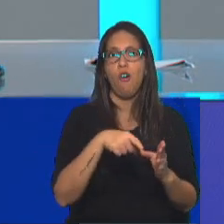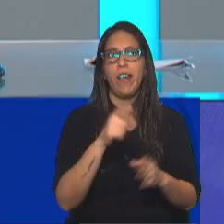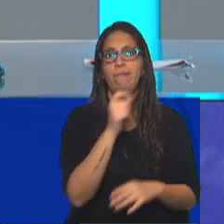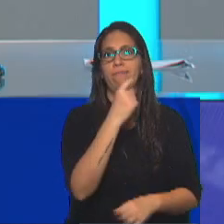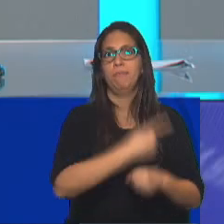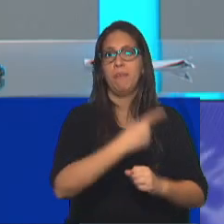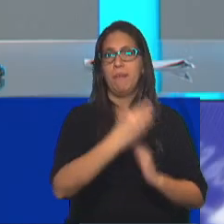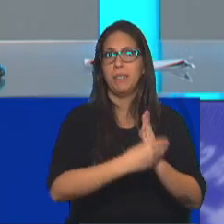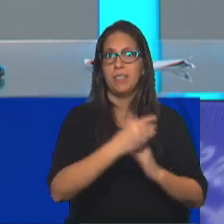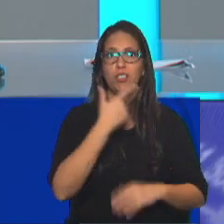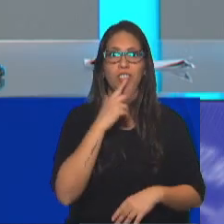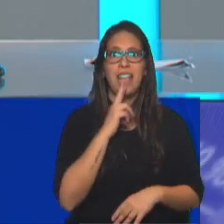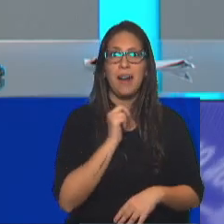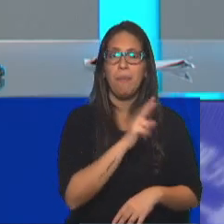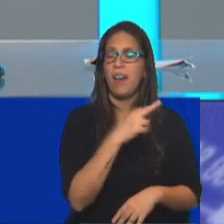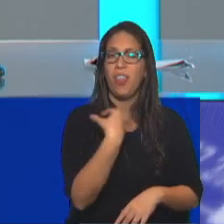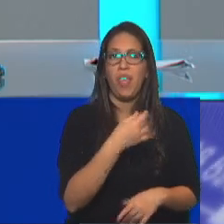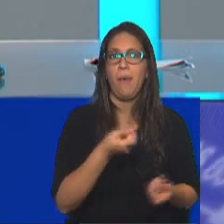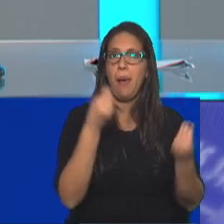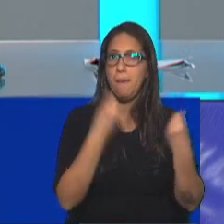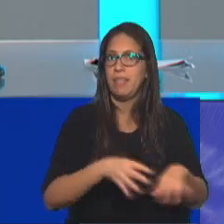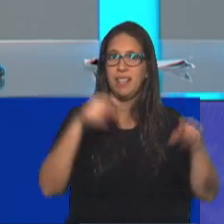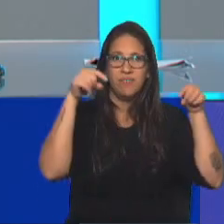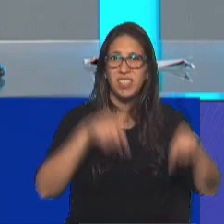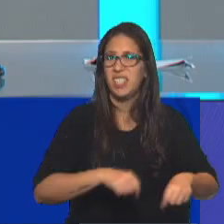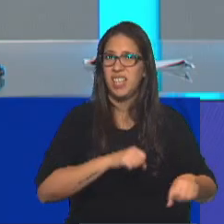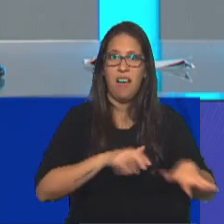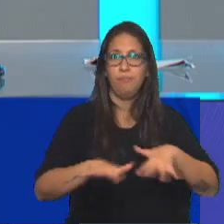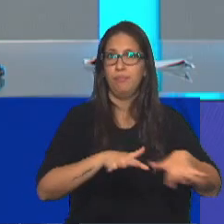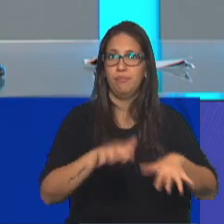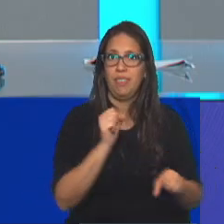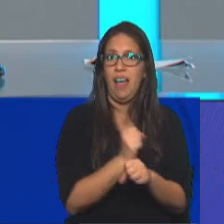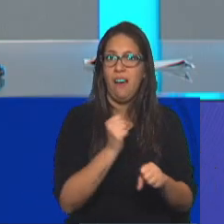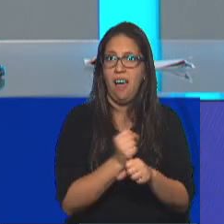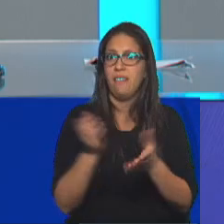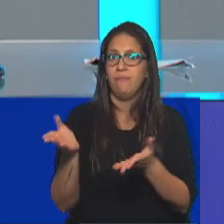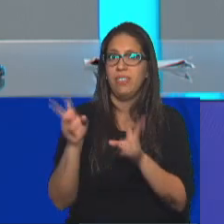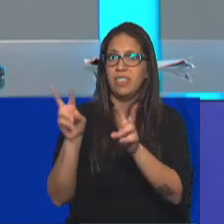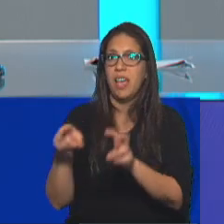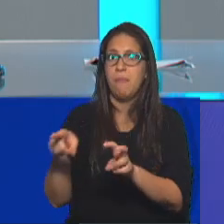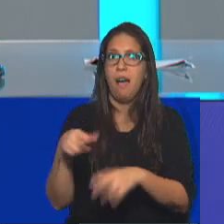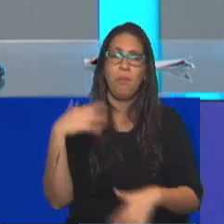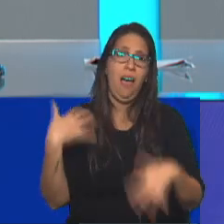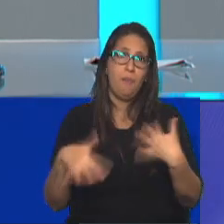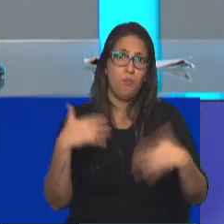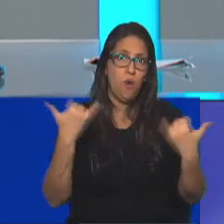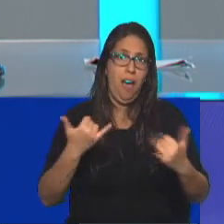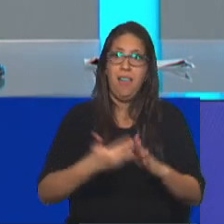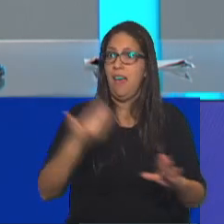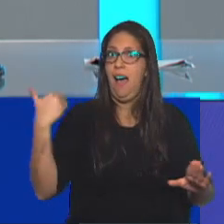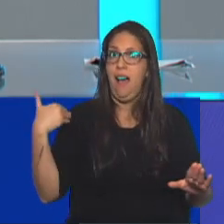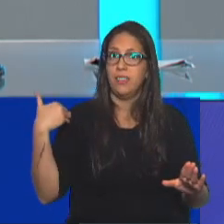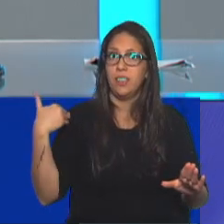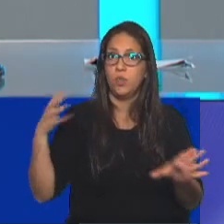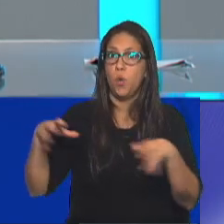el gobierno de Starmer, que él dijo, vamos a arrancar hoy mismo, y tiene que ver también con que hay cierto apuro. Si dicen, bueno, hubo un hartazgo